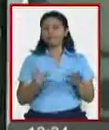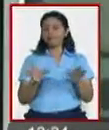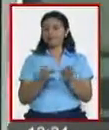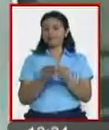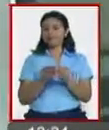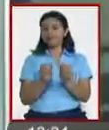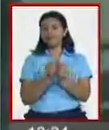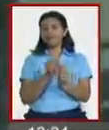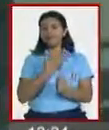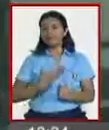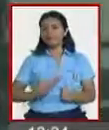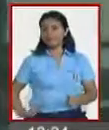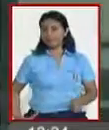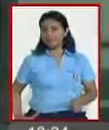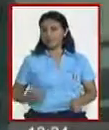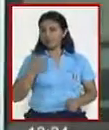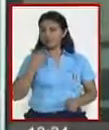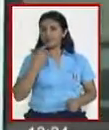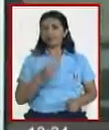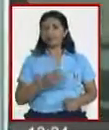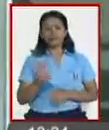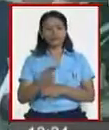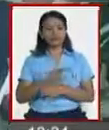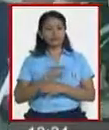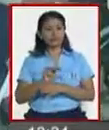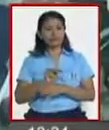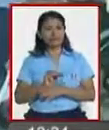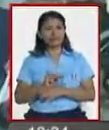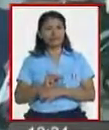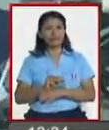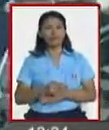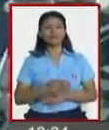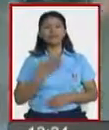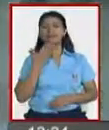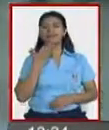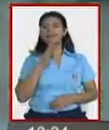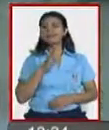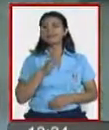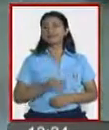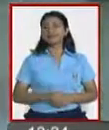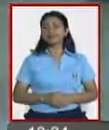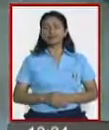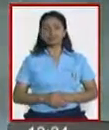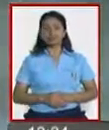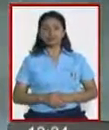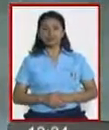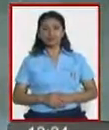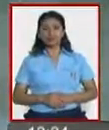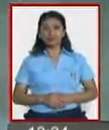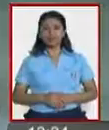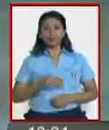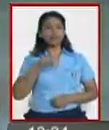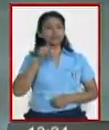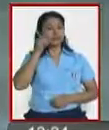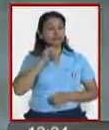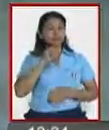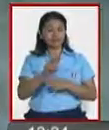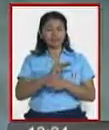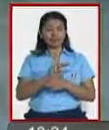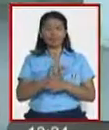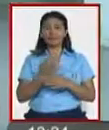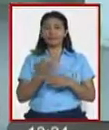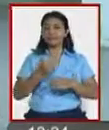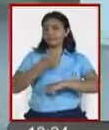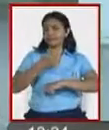compañero presidente de manifestarle de que la ministra hace quedar mal a la gestión de lo que es el gobierno central. Ella se encapricha en posesionar